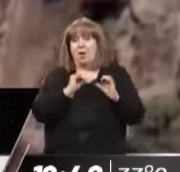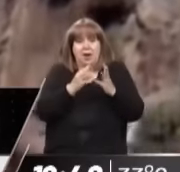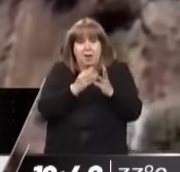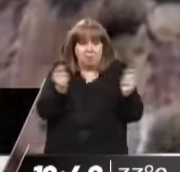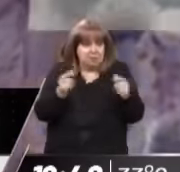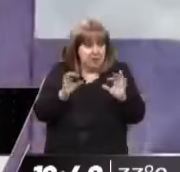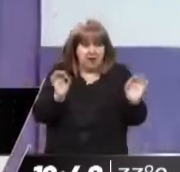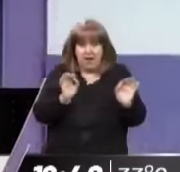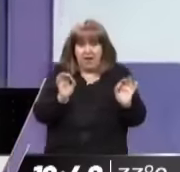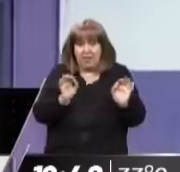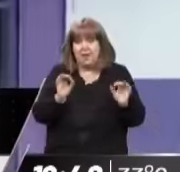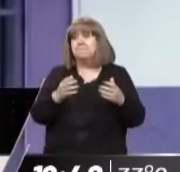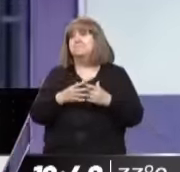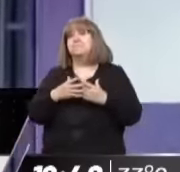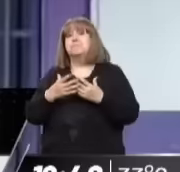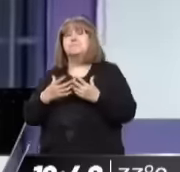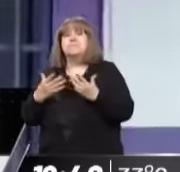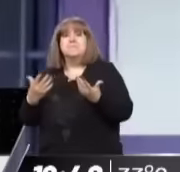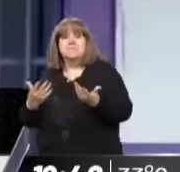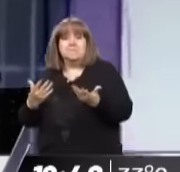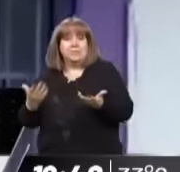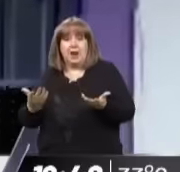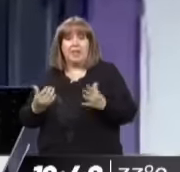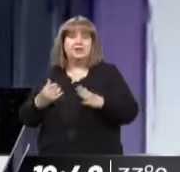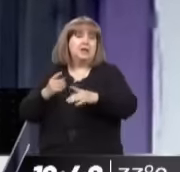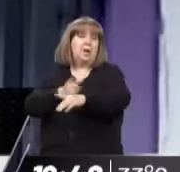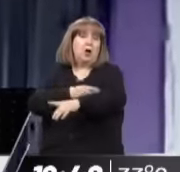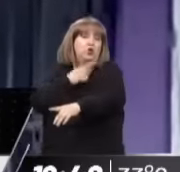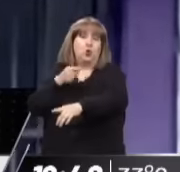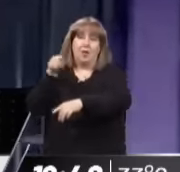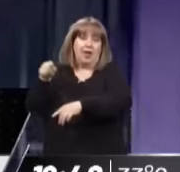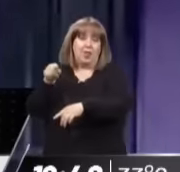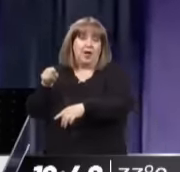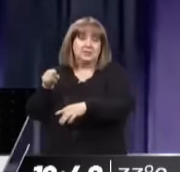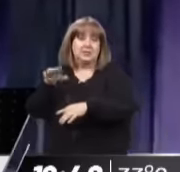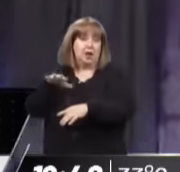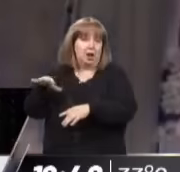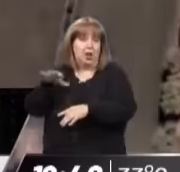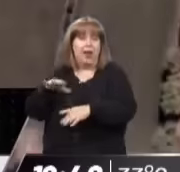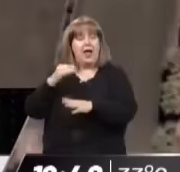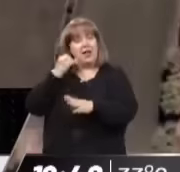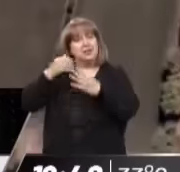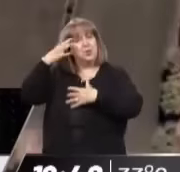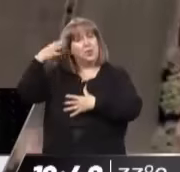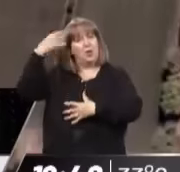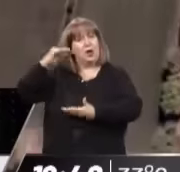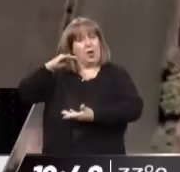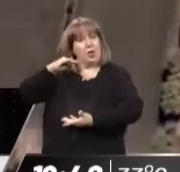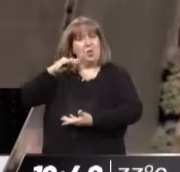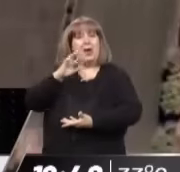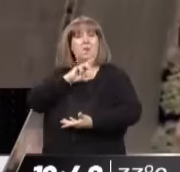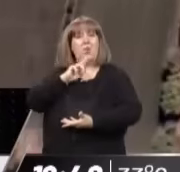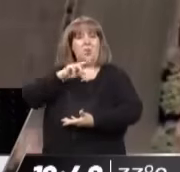la muñeca que hablaba, ¿se acuerdan? Claro. Te iba a decir, Miguel, lo increíble de todo esto es que la